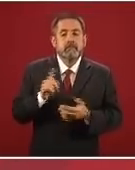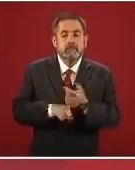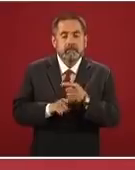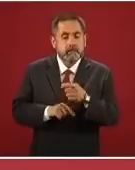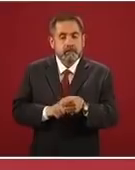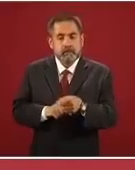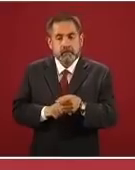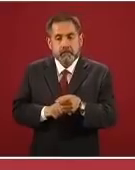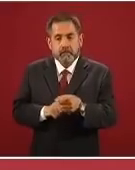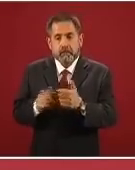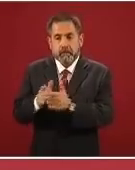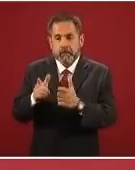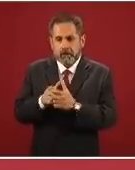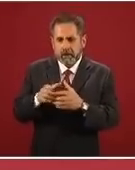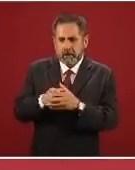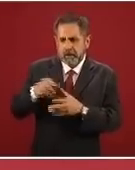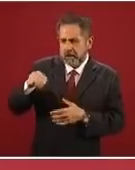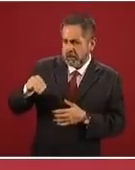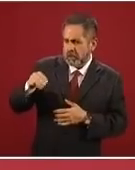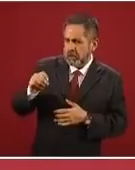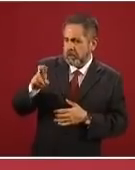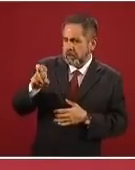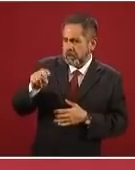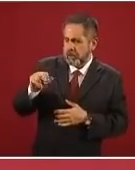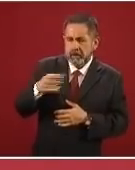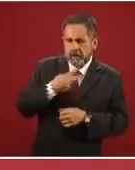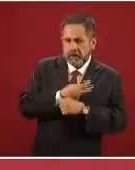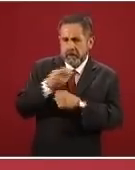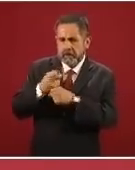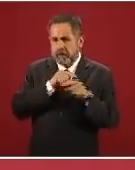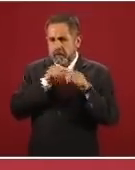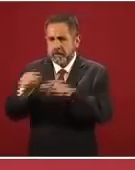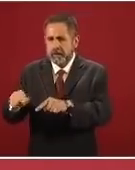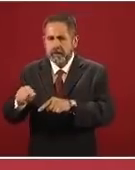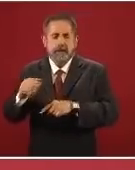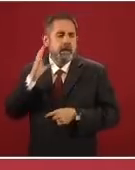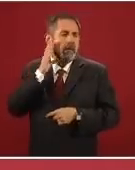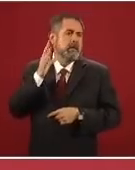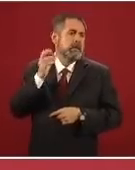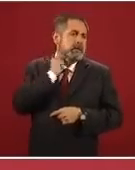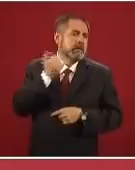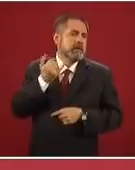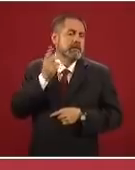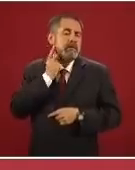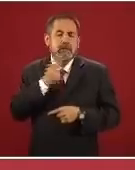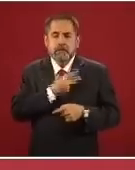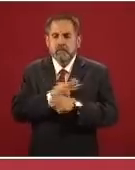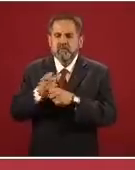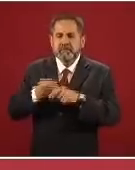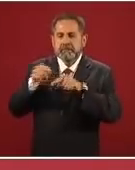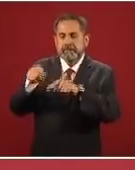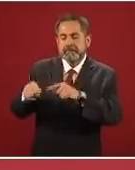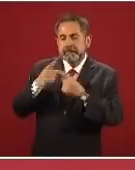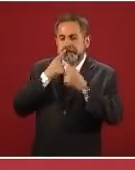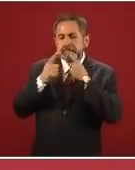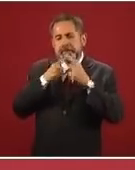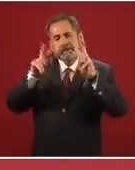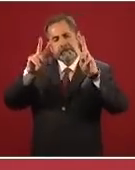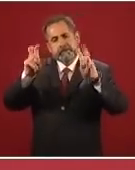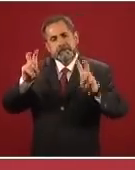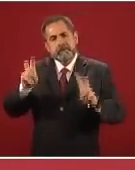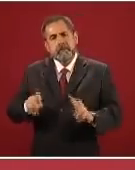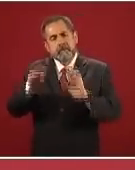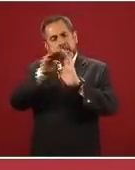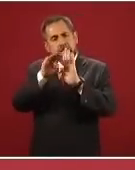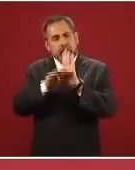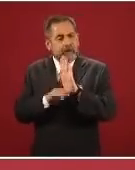del partido Morena, que me invitaron a la Cámara de Senadores y la de Diputados, y ahí tratamos varios asuntos, entre ellos